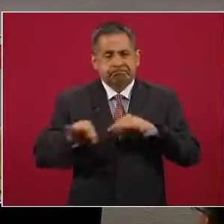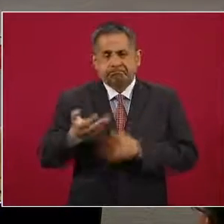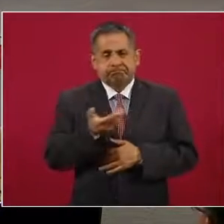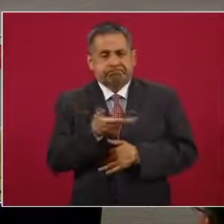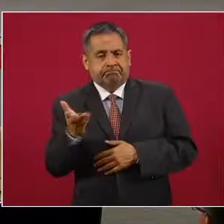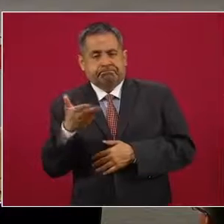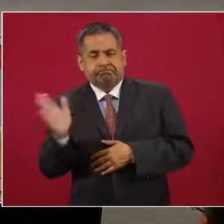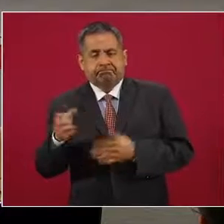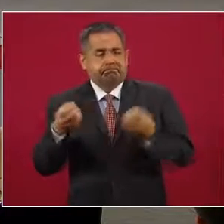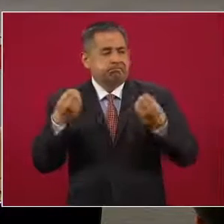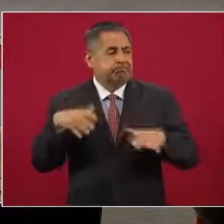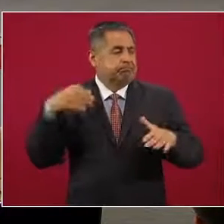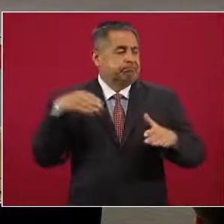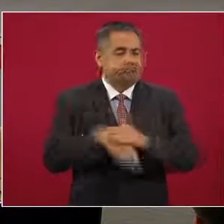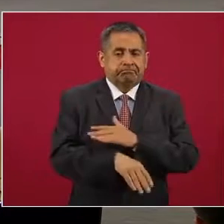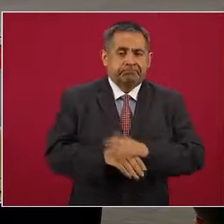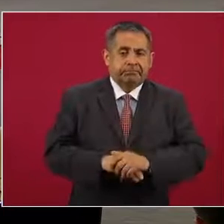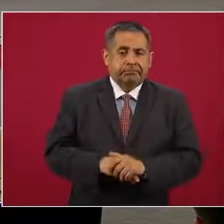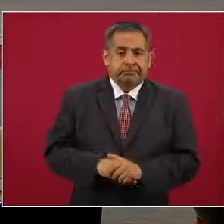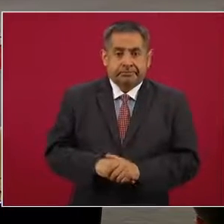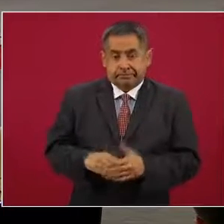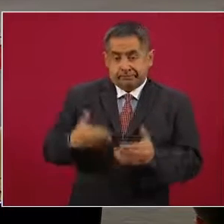Ya llevamos aquí